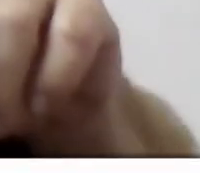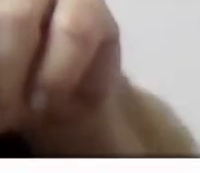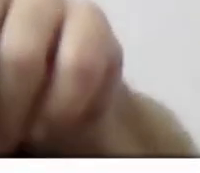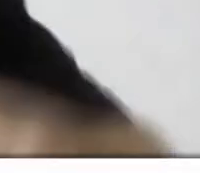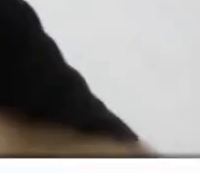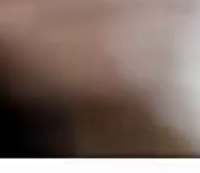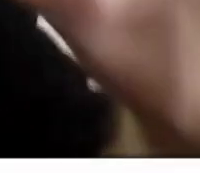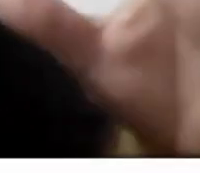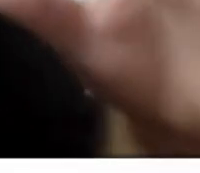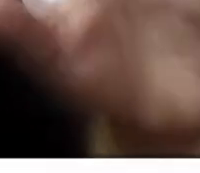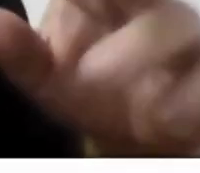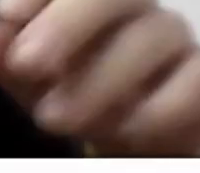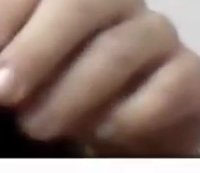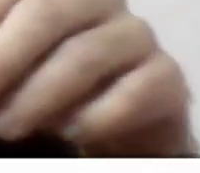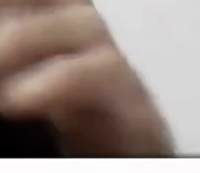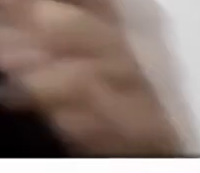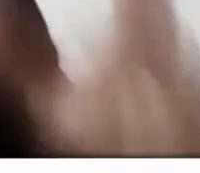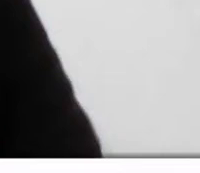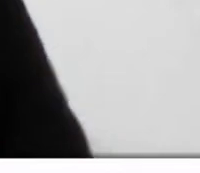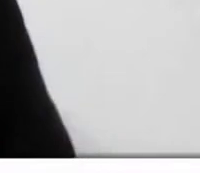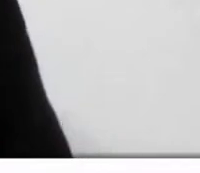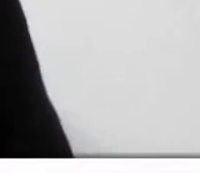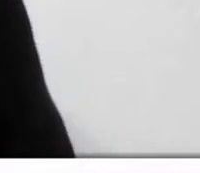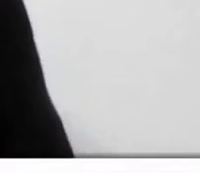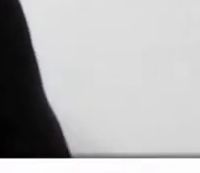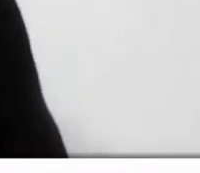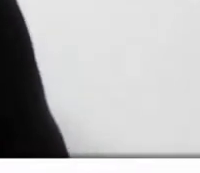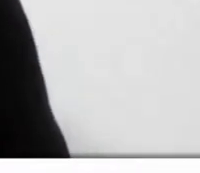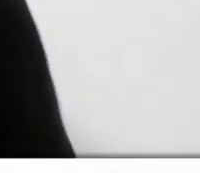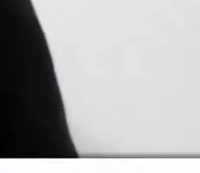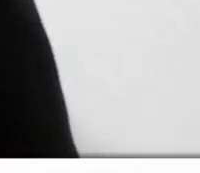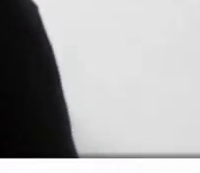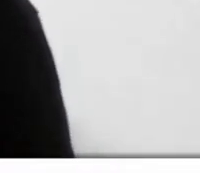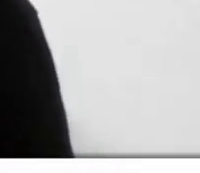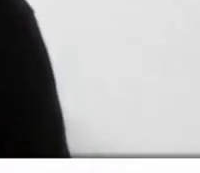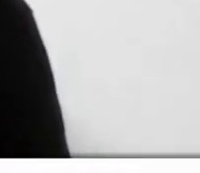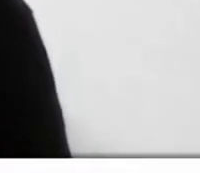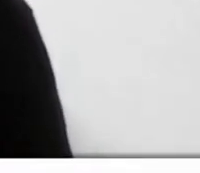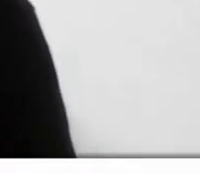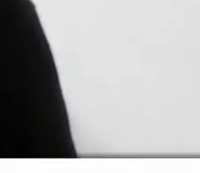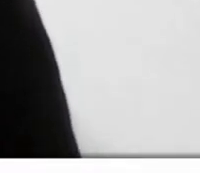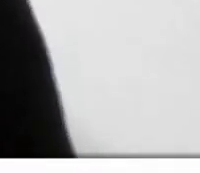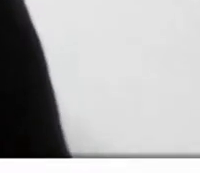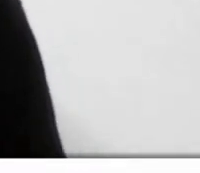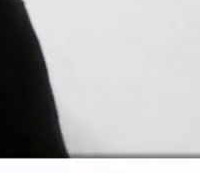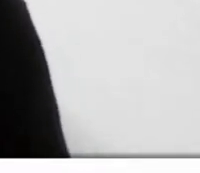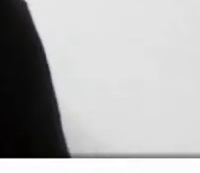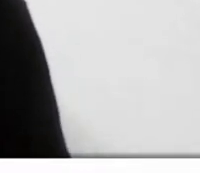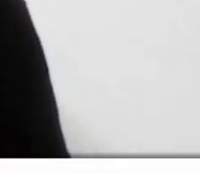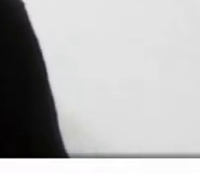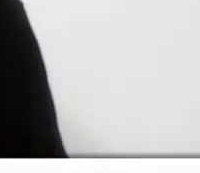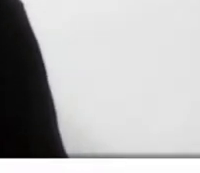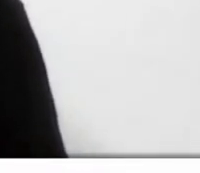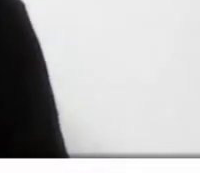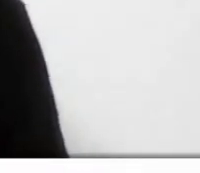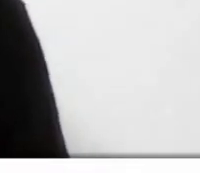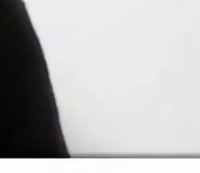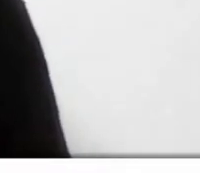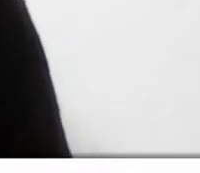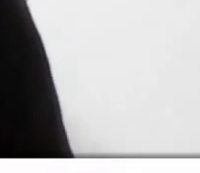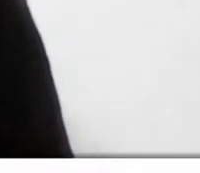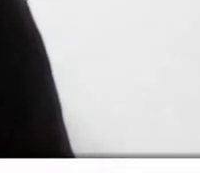Inclusive no tenían lugar. Se tenían instalando en un centro de evacuados que dispone la municipalidad.